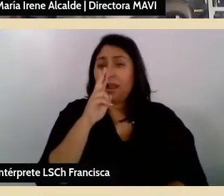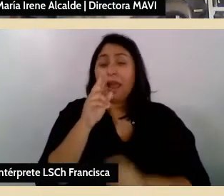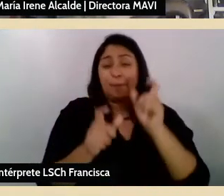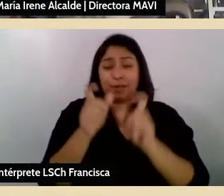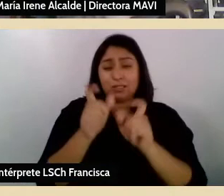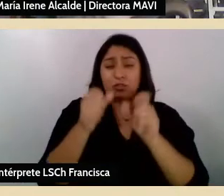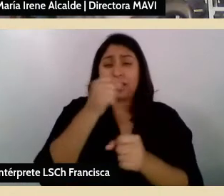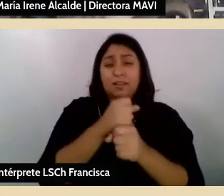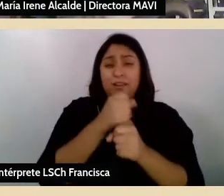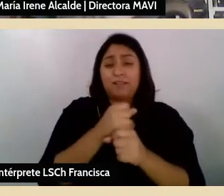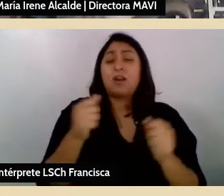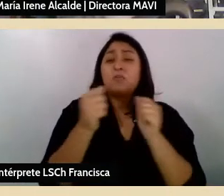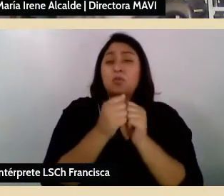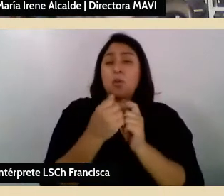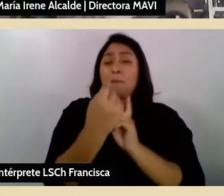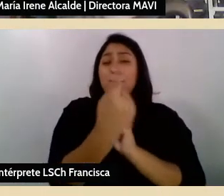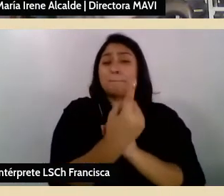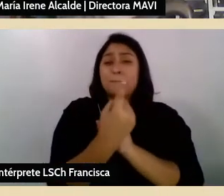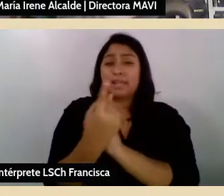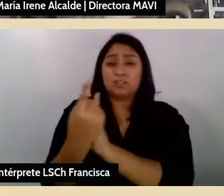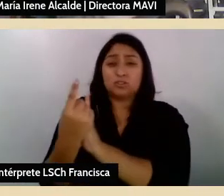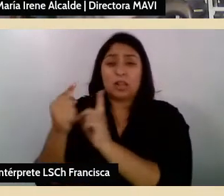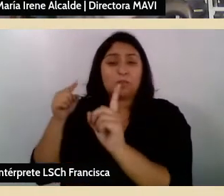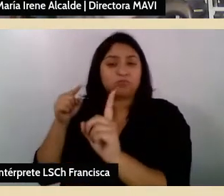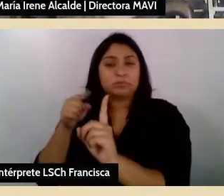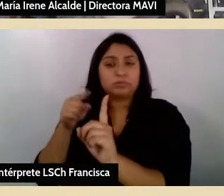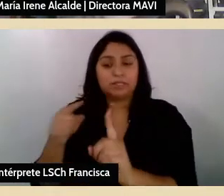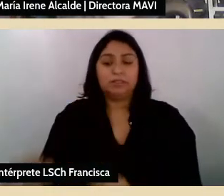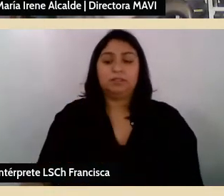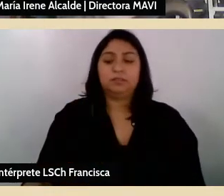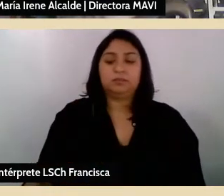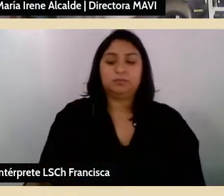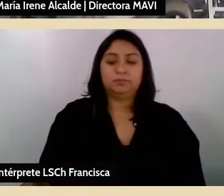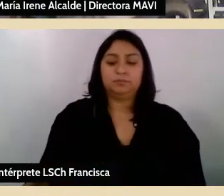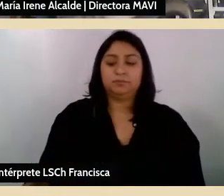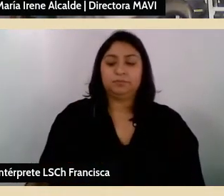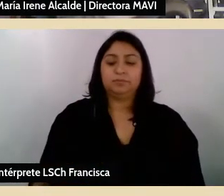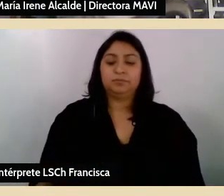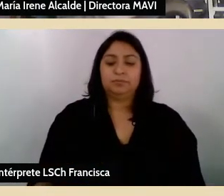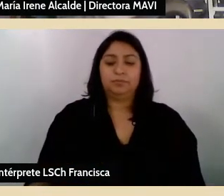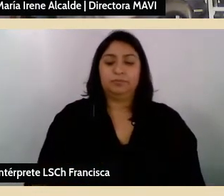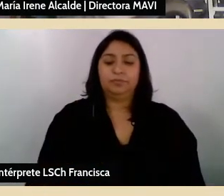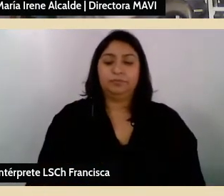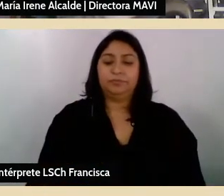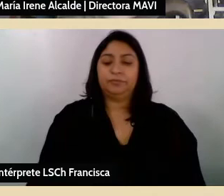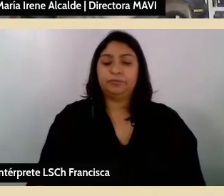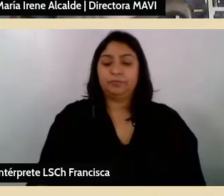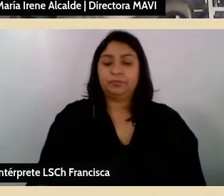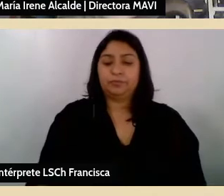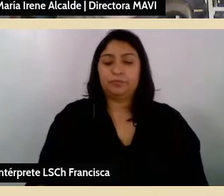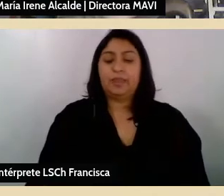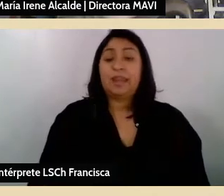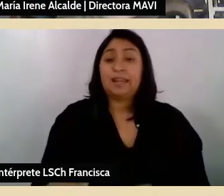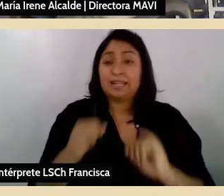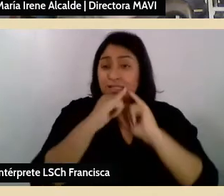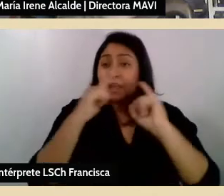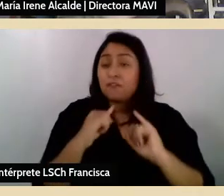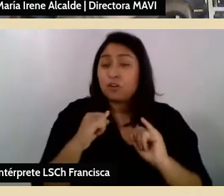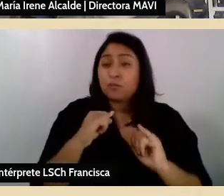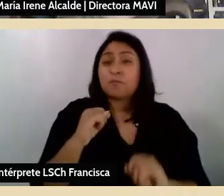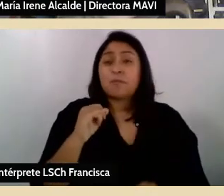con las personas, con público directamente. En ese sentido, bueno, Mavi, como ya